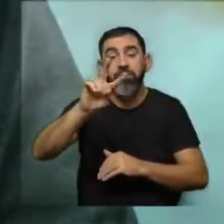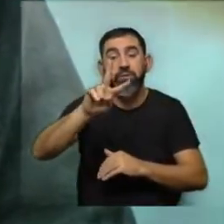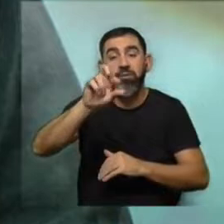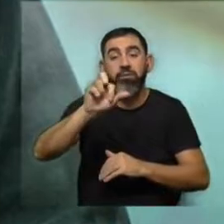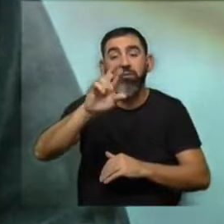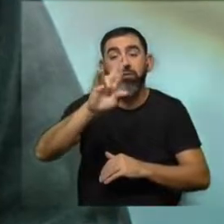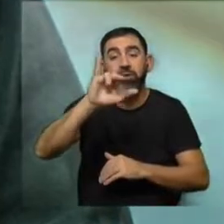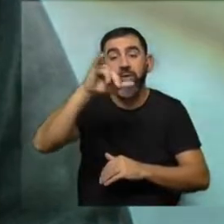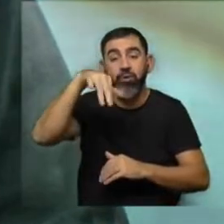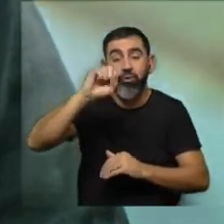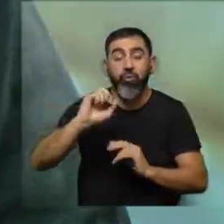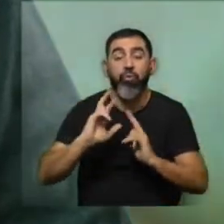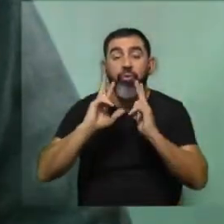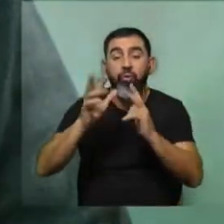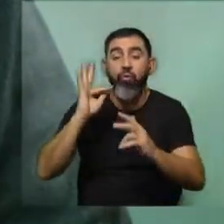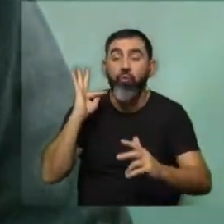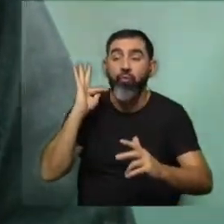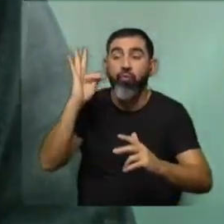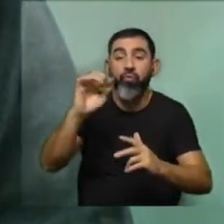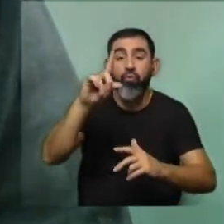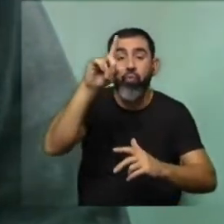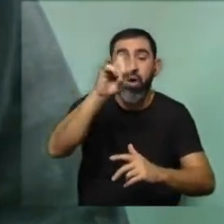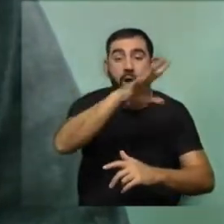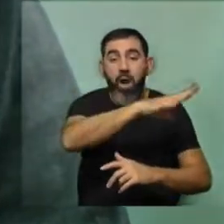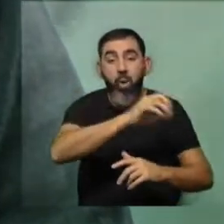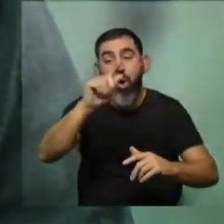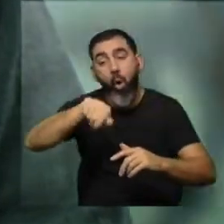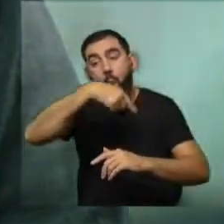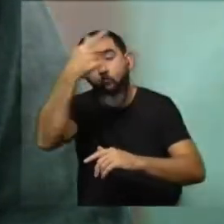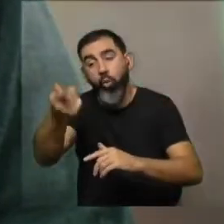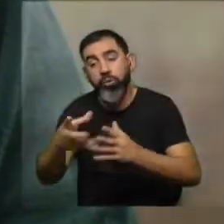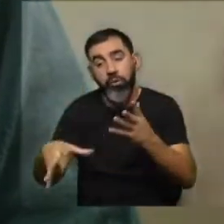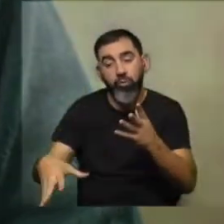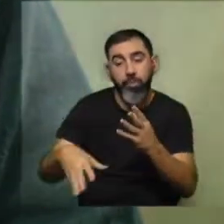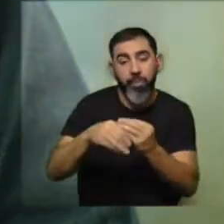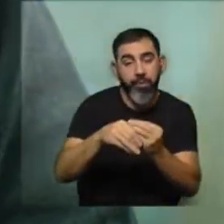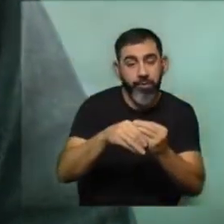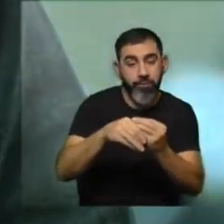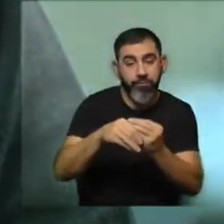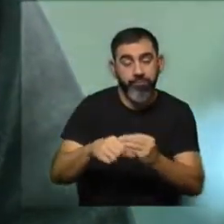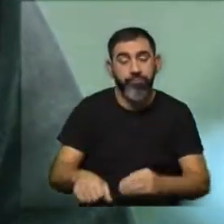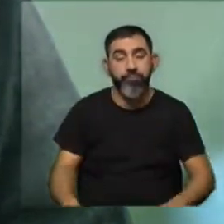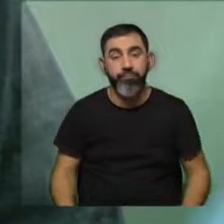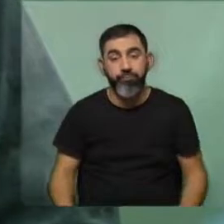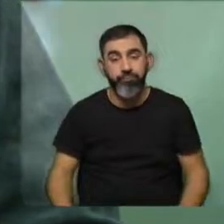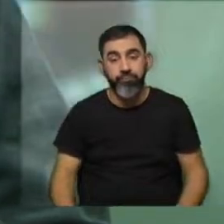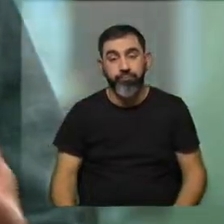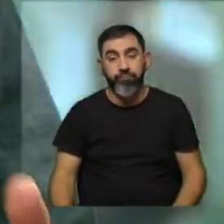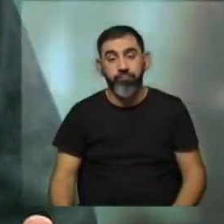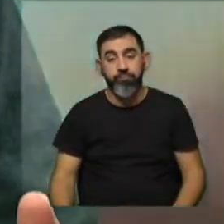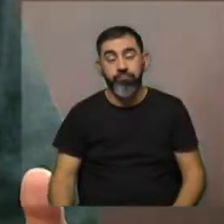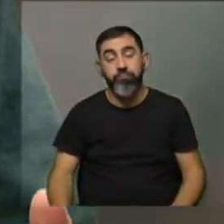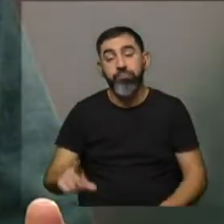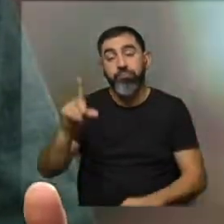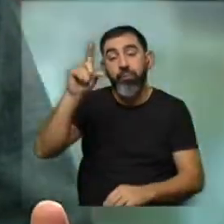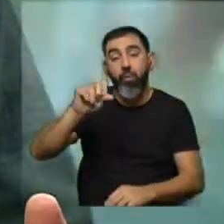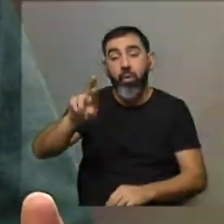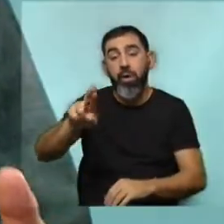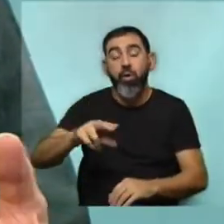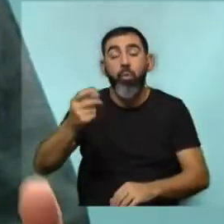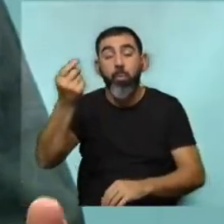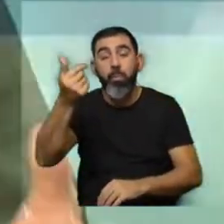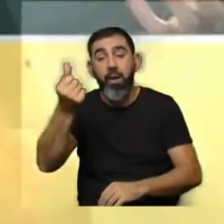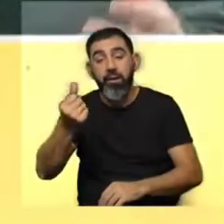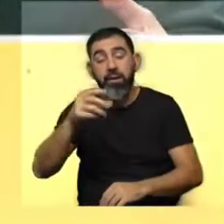que encarar la futura fuente de abastecimiento alternativa complementaria, que sería usar agua del río de la